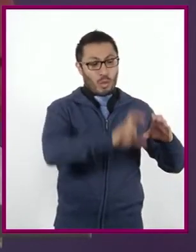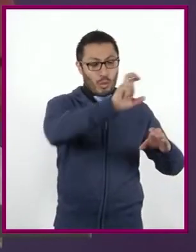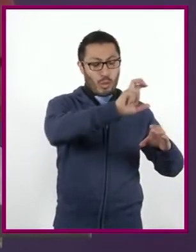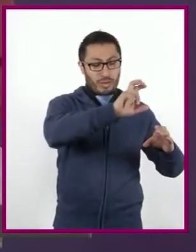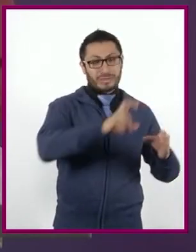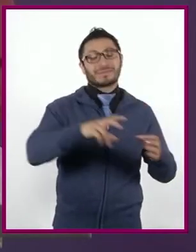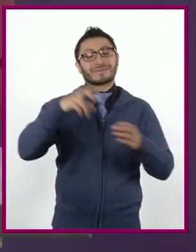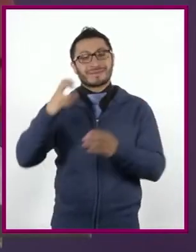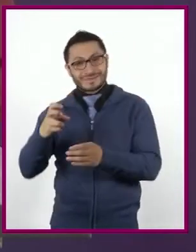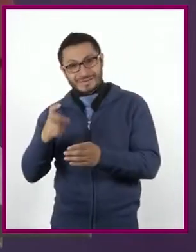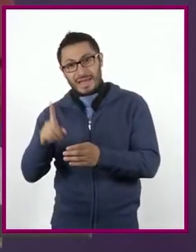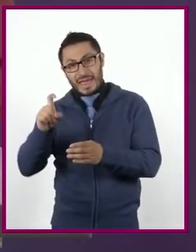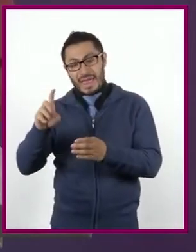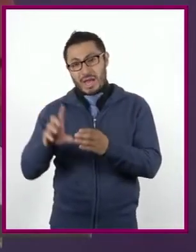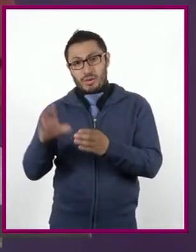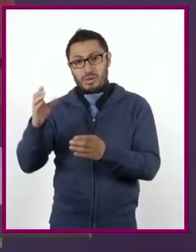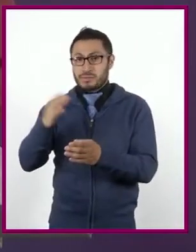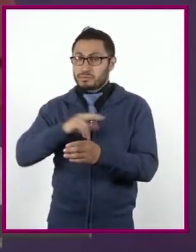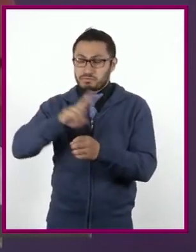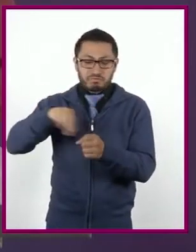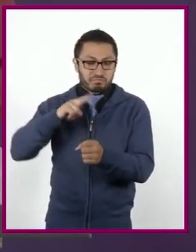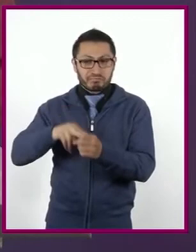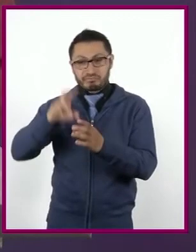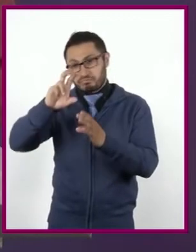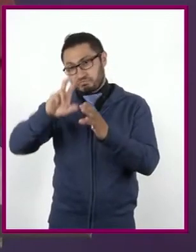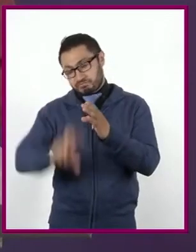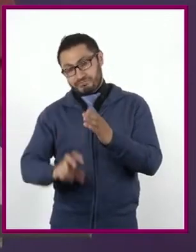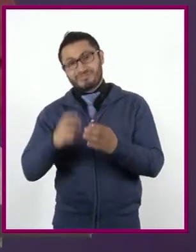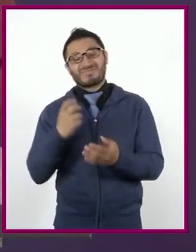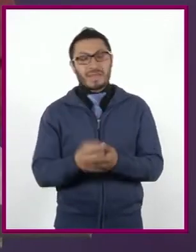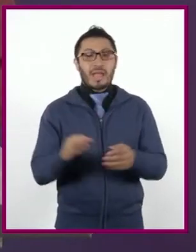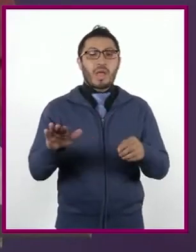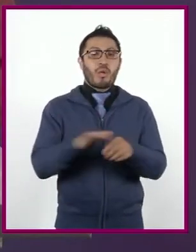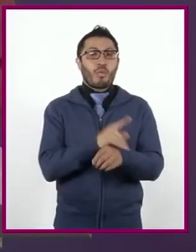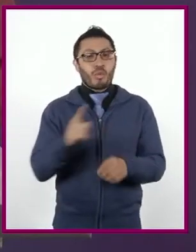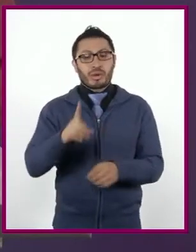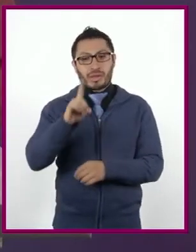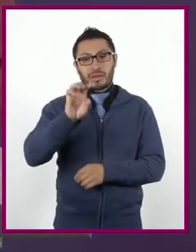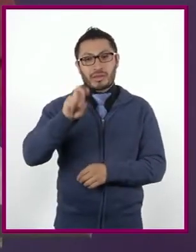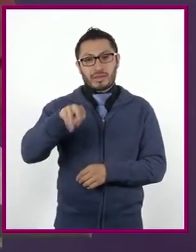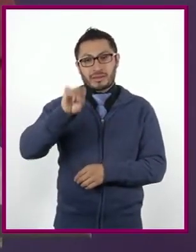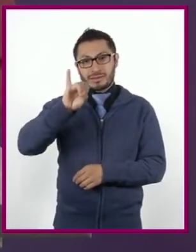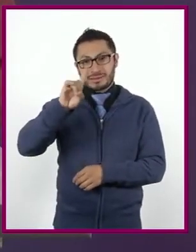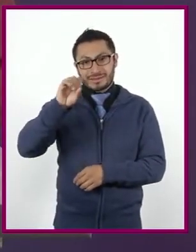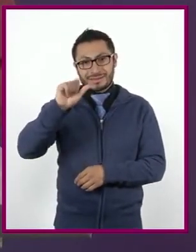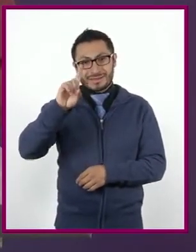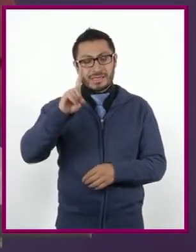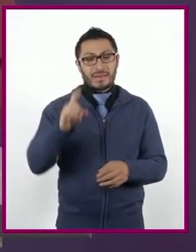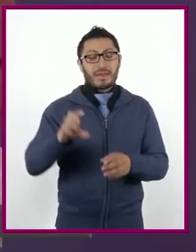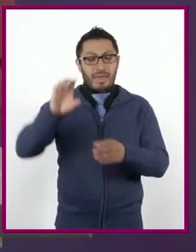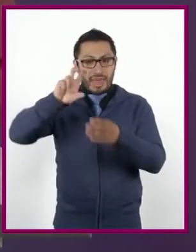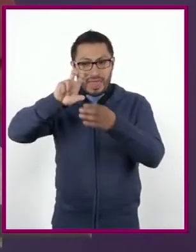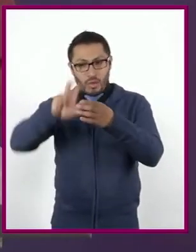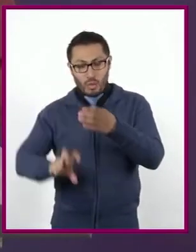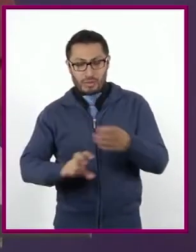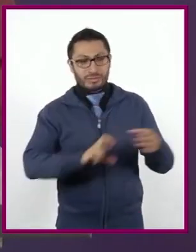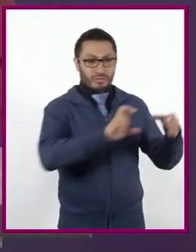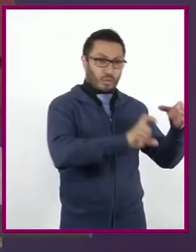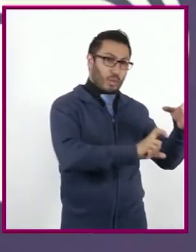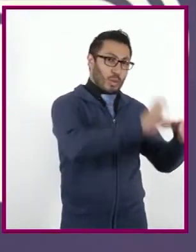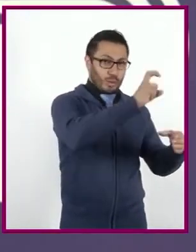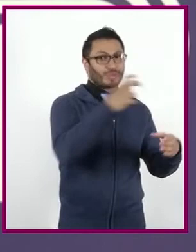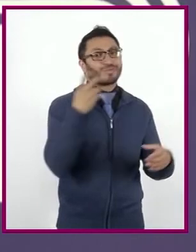agua potable es menos densa que el agua salada. Por eso, en la primera el huevo se hunde y en la segunda